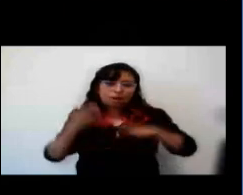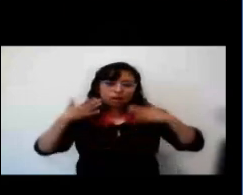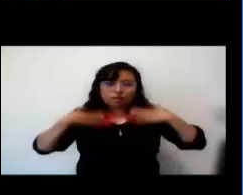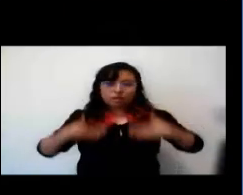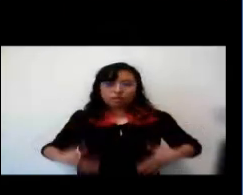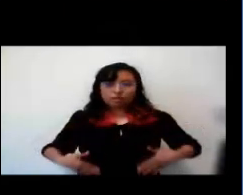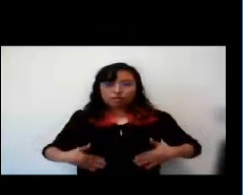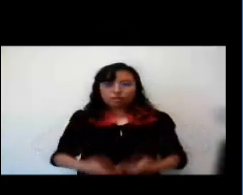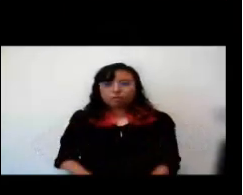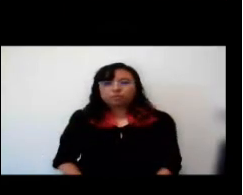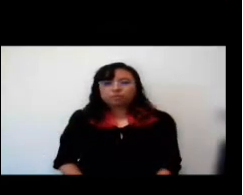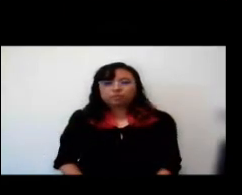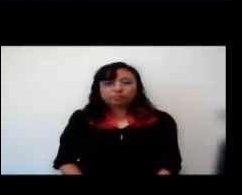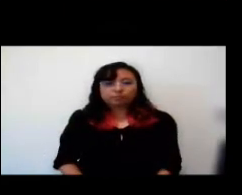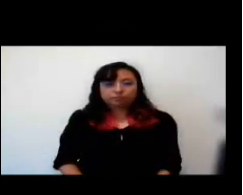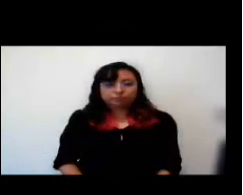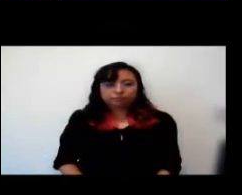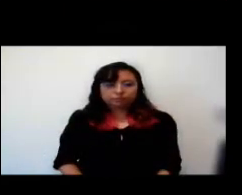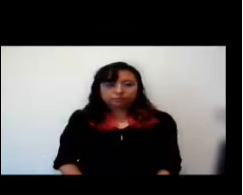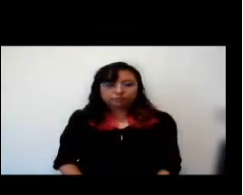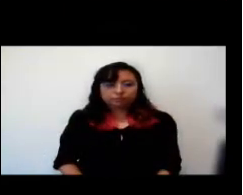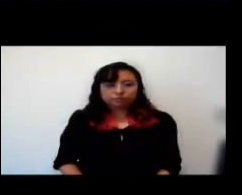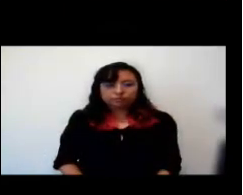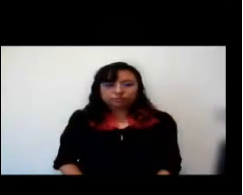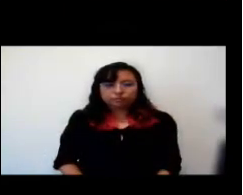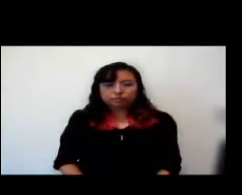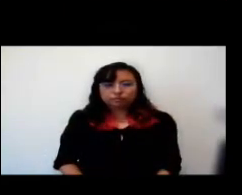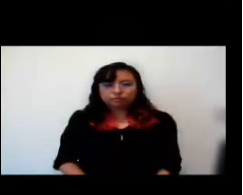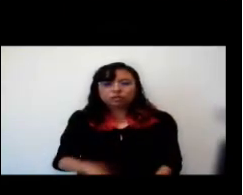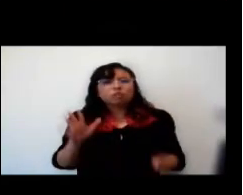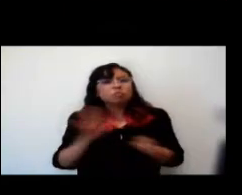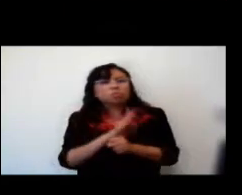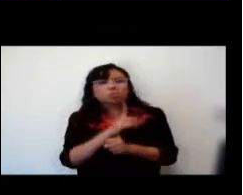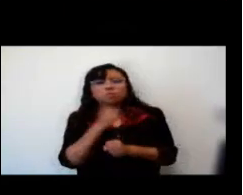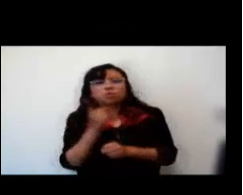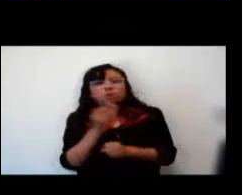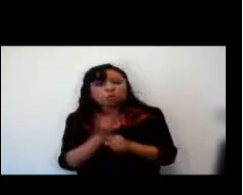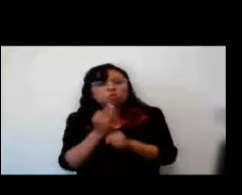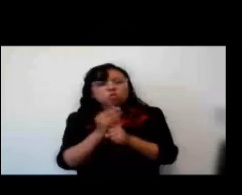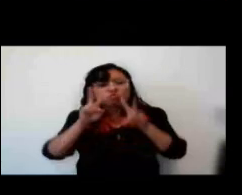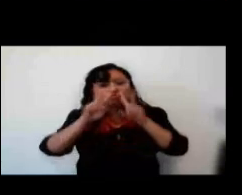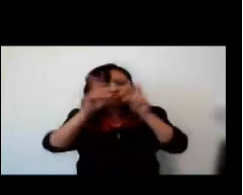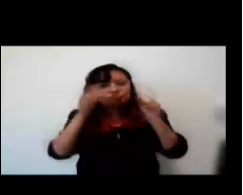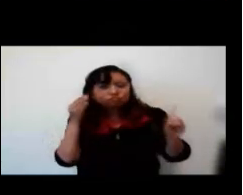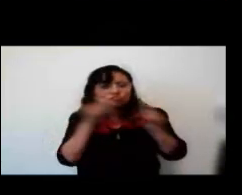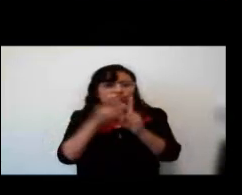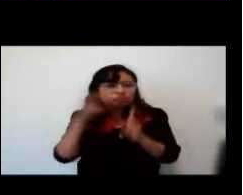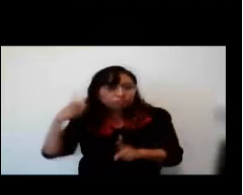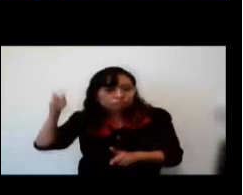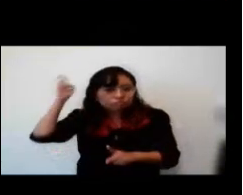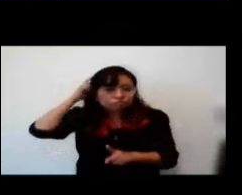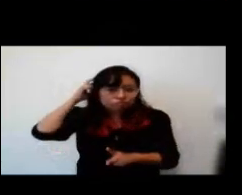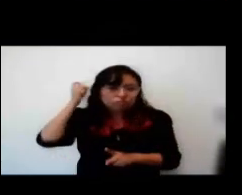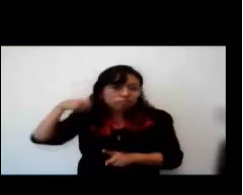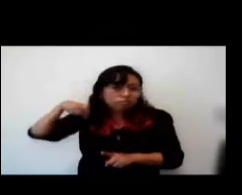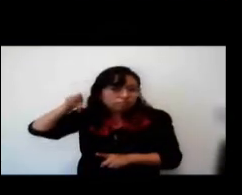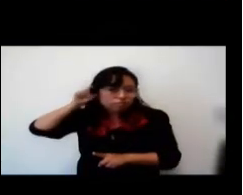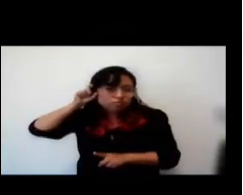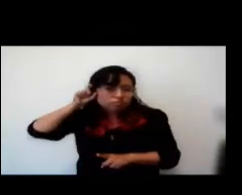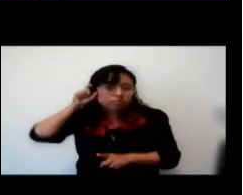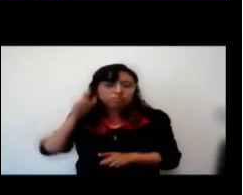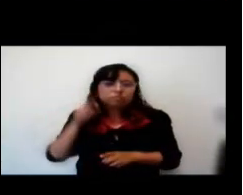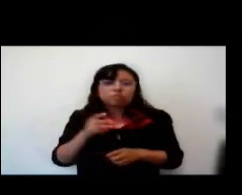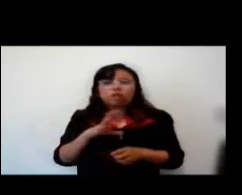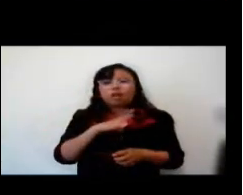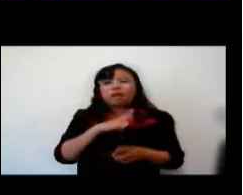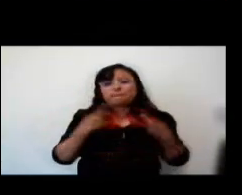Ah, caray. Ahí estamos. Ahí estamos. Entonces, ¿por qué hablar de implante coclear y auxiliares auditivos en pacientes que viven